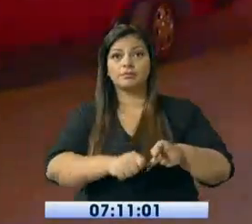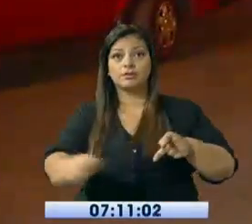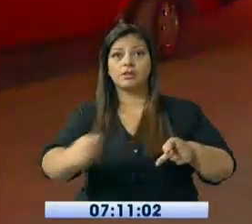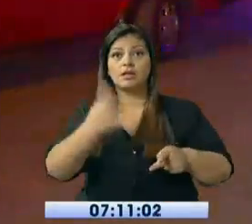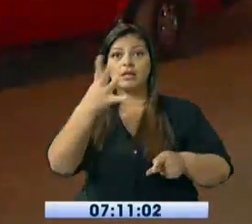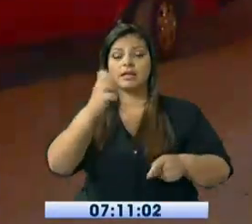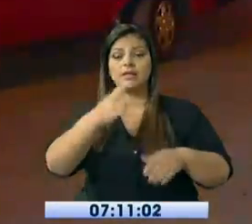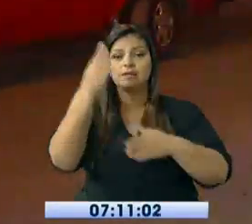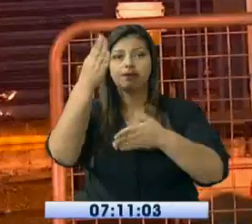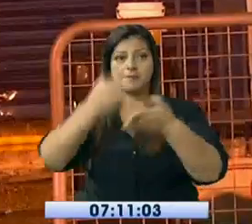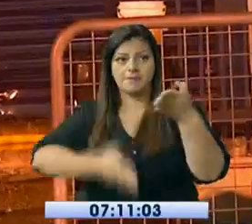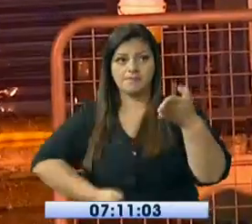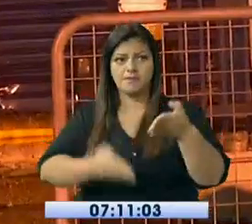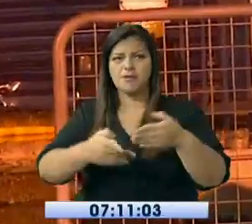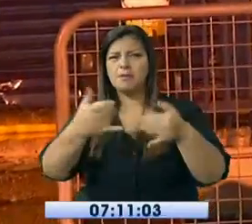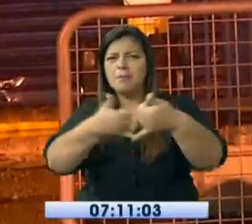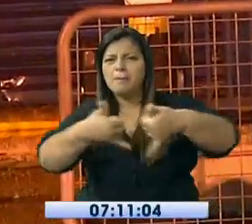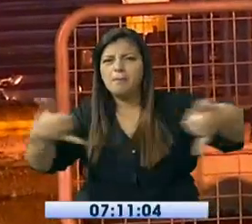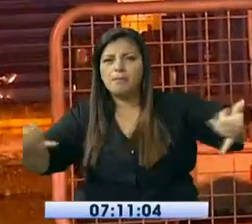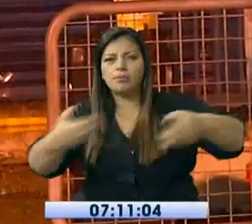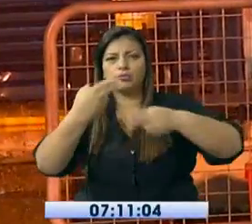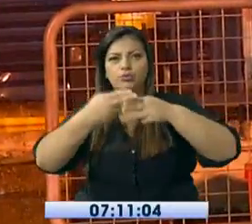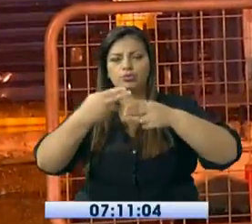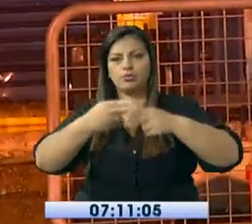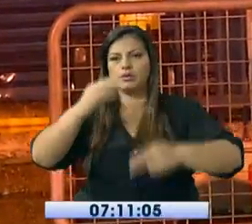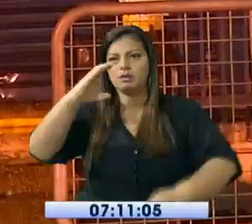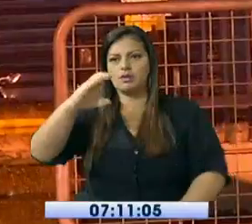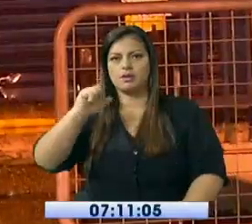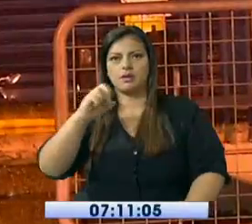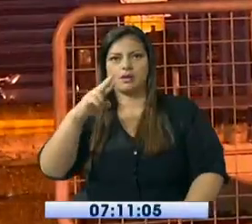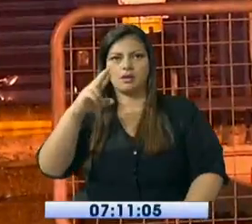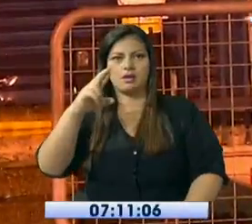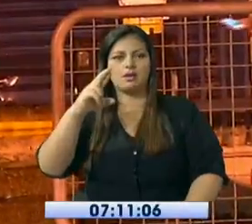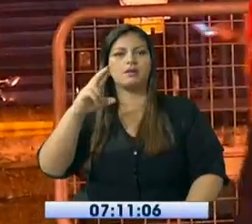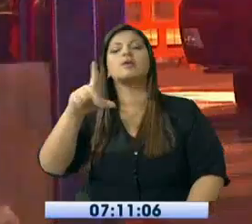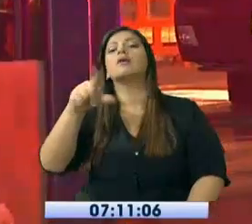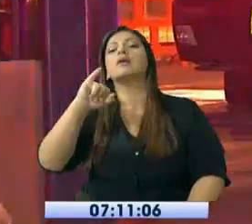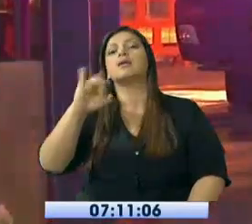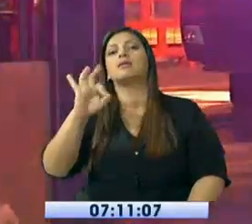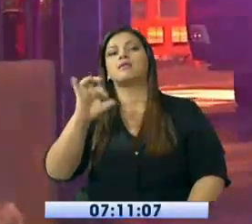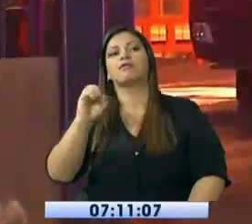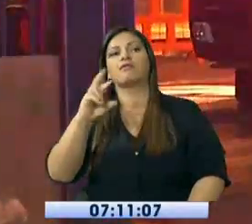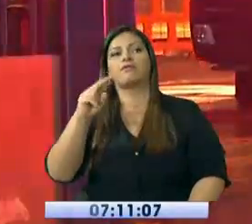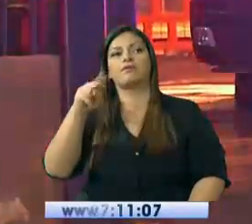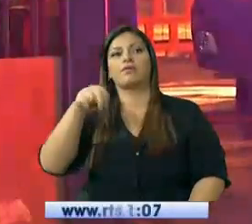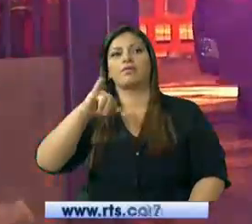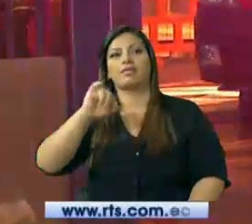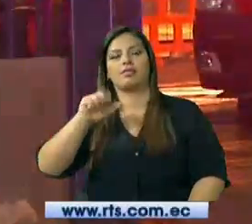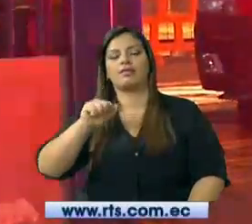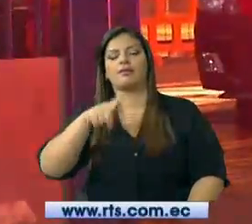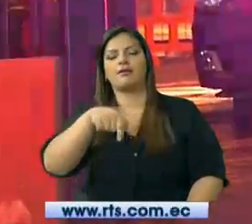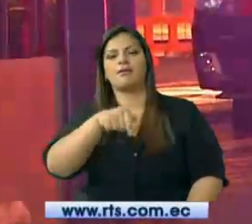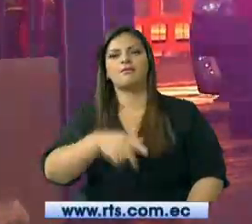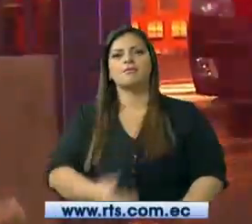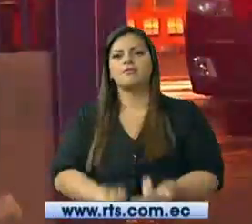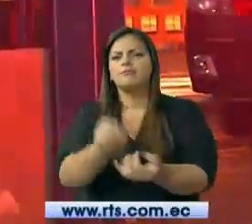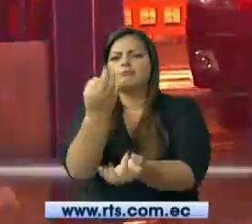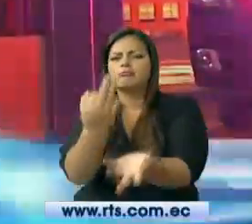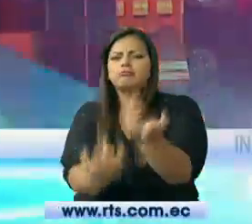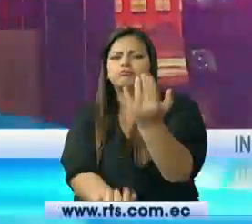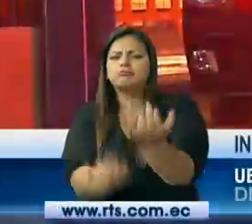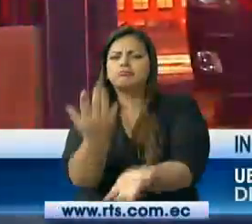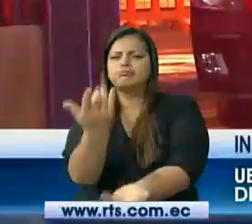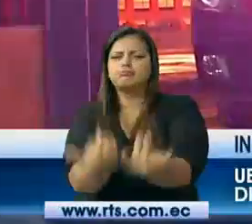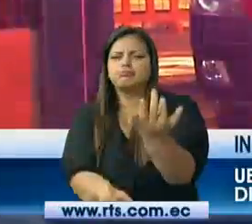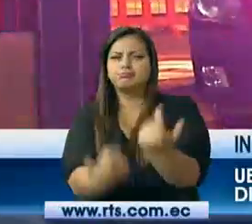en el norte de Guayaquil. Un guardia de seguridad que intentó sofocar las llamas resultó con varias heridas